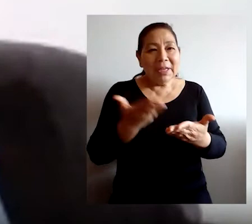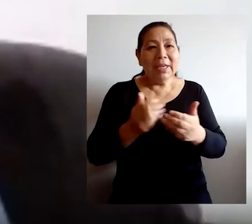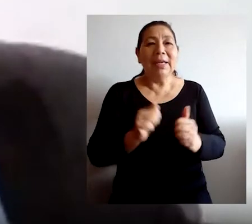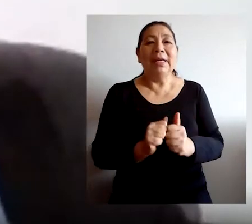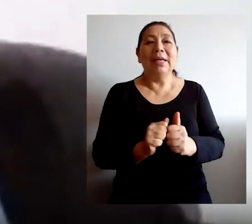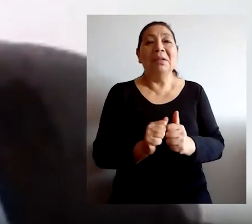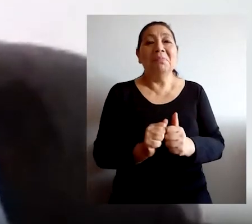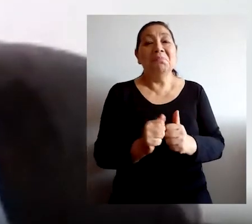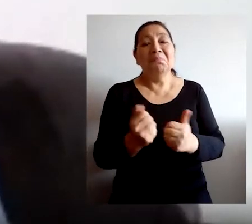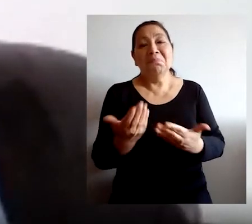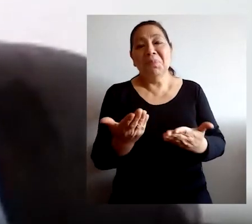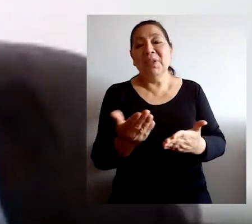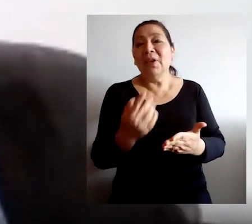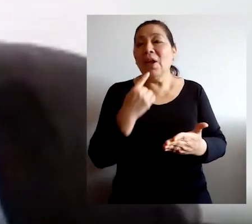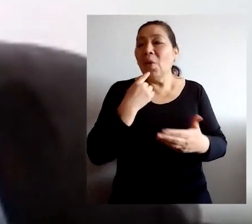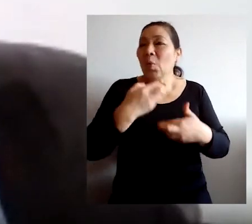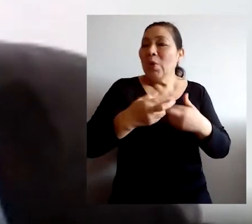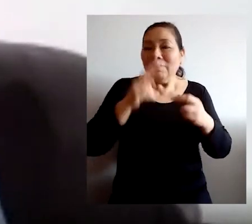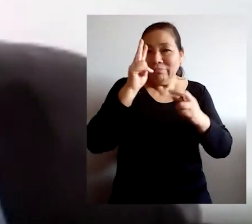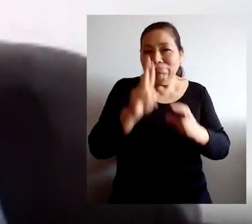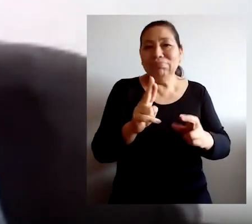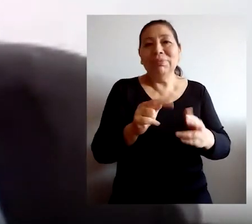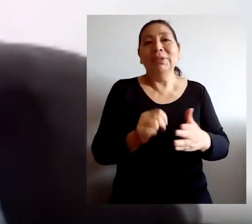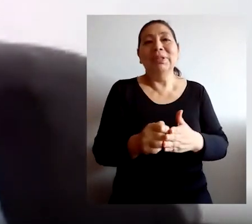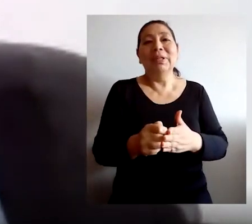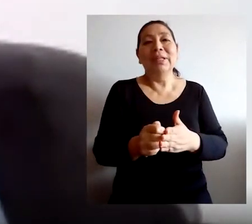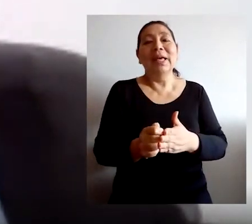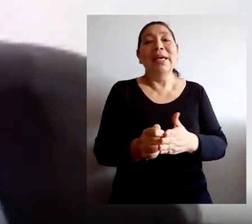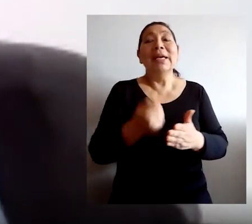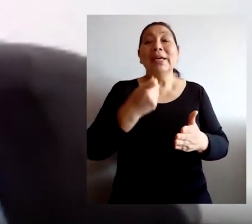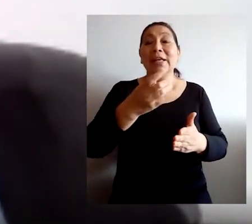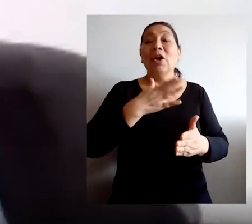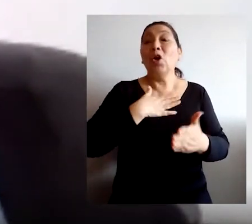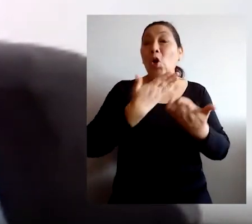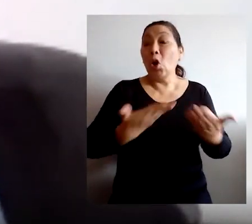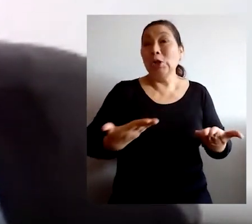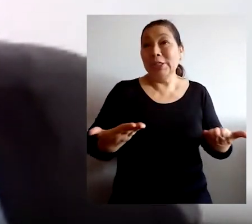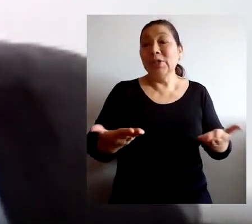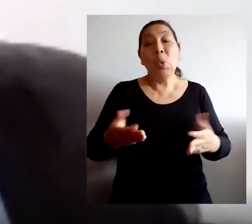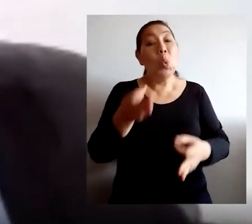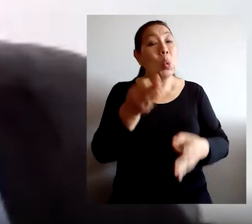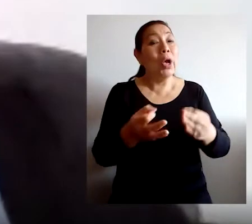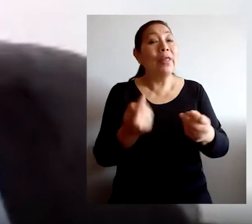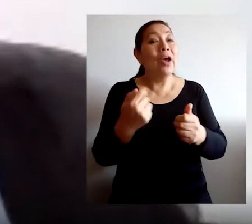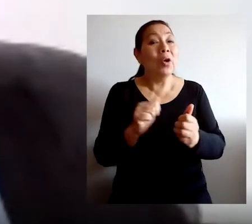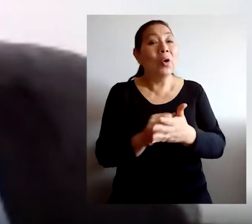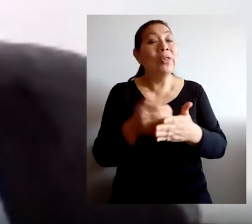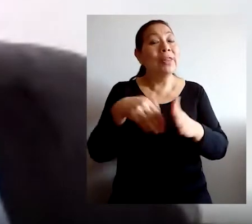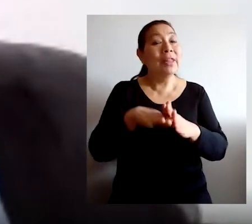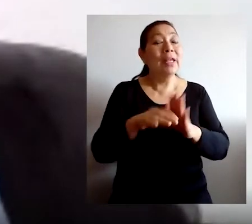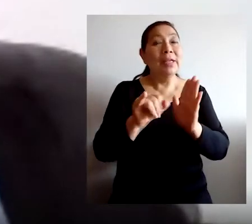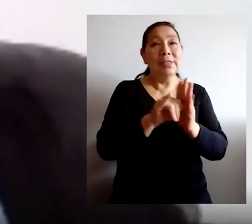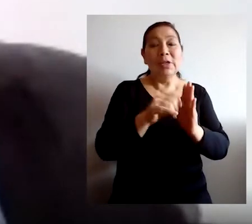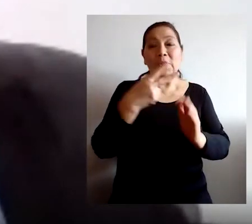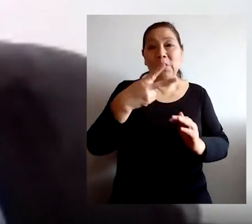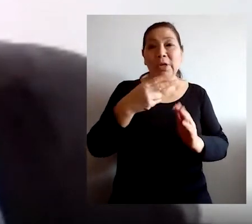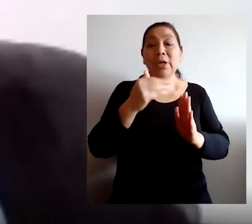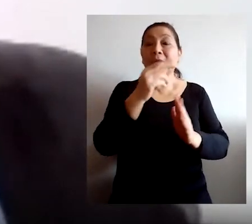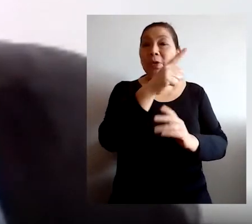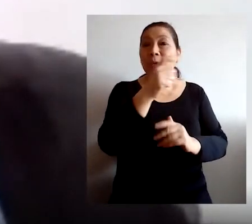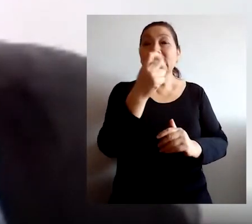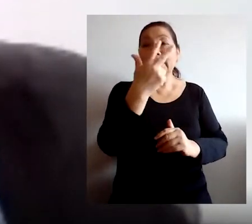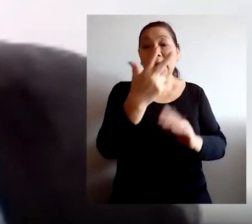que existe, pues, una vulneración al principio de inmutabilidad de la cosa juzgada contenida en el inciso 2 del